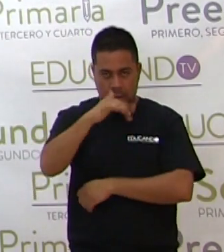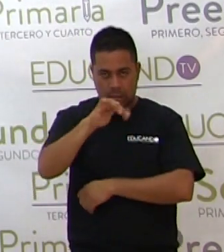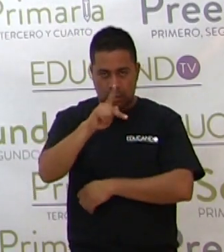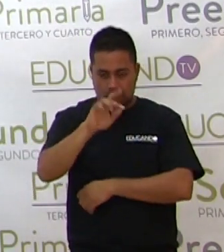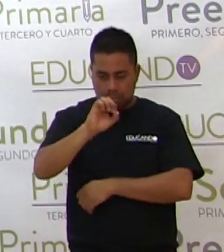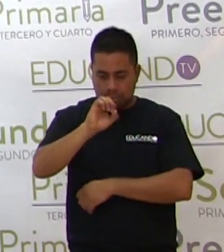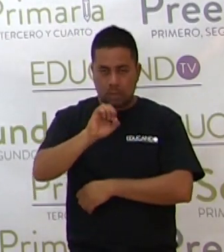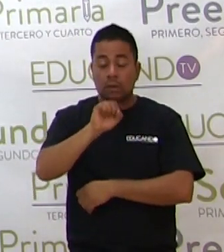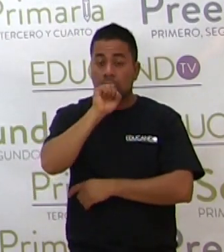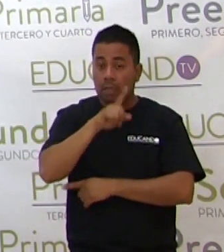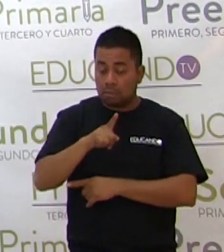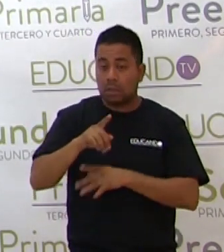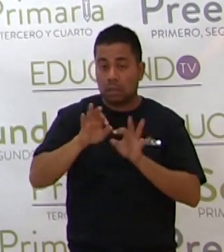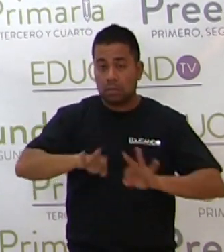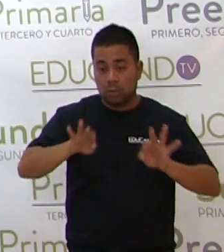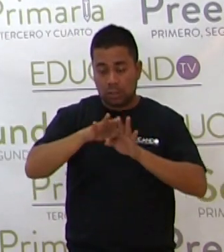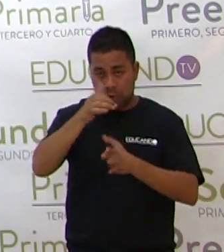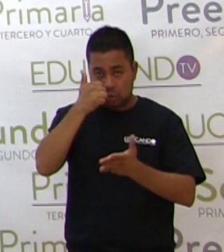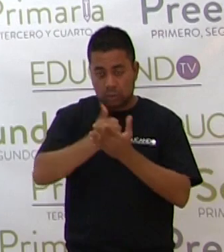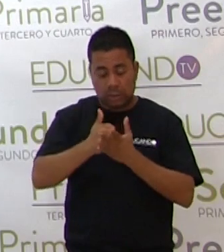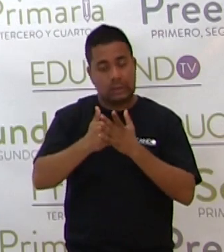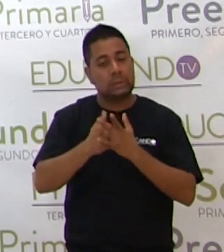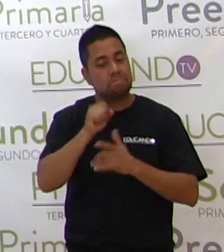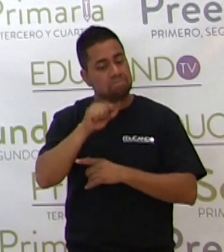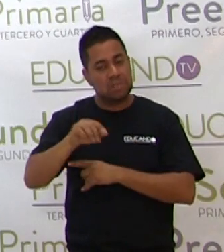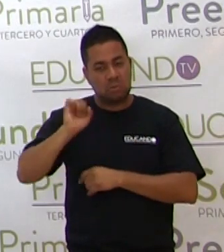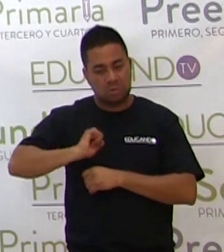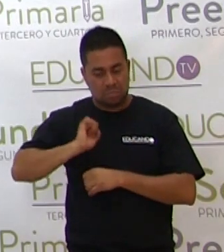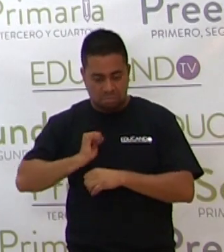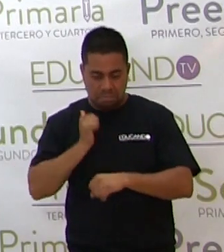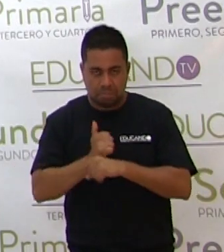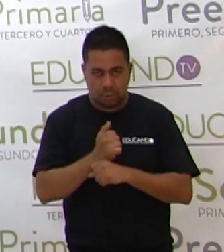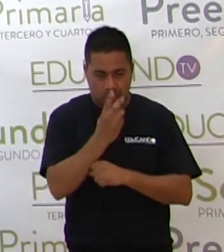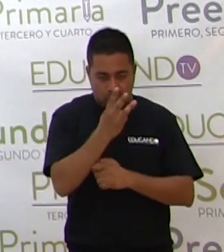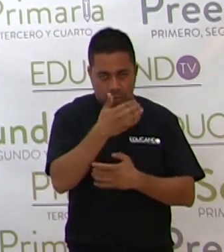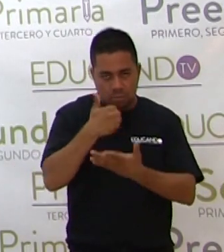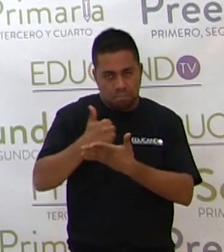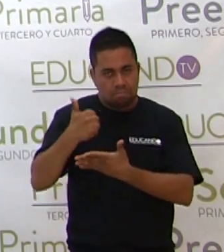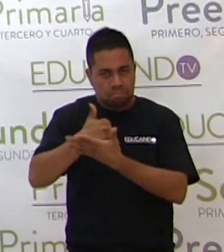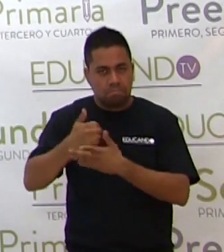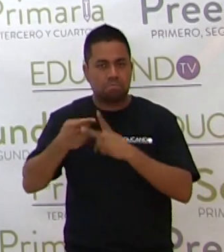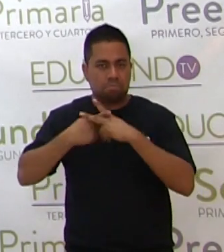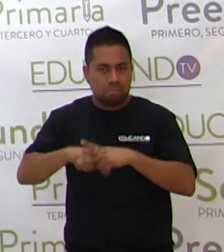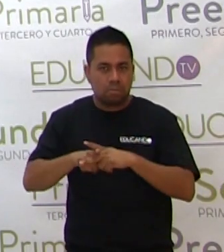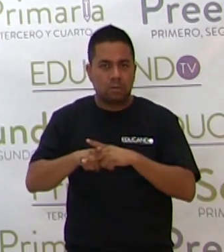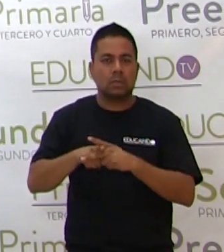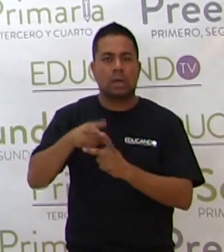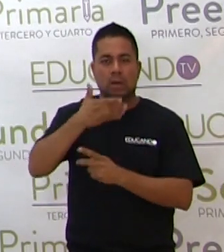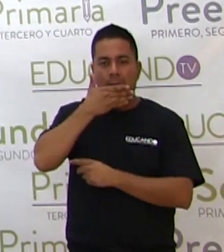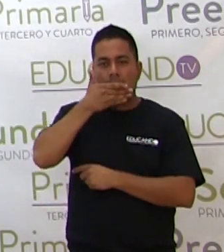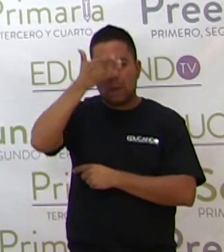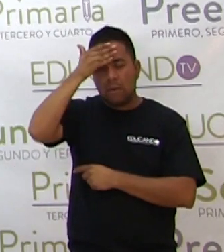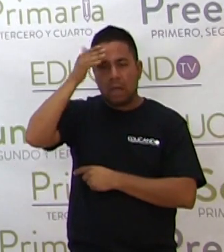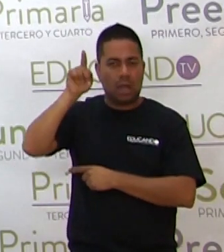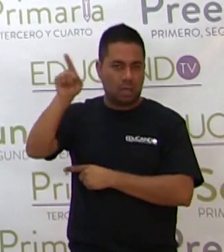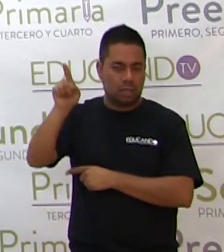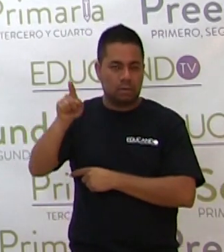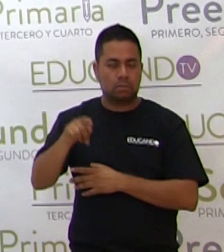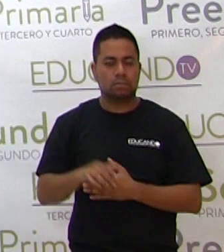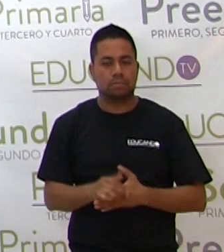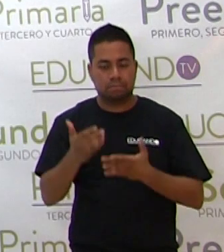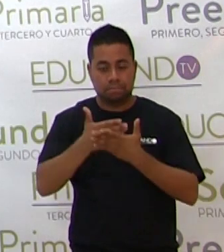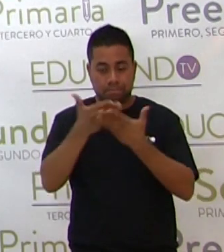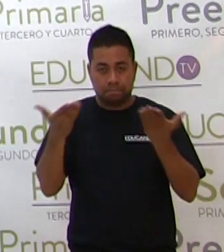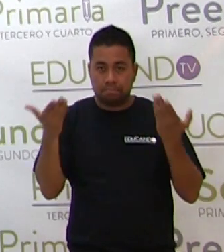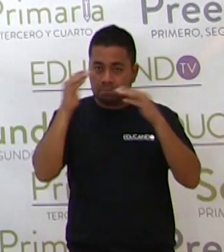siglo entonces estas tres ciudades a partir de estas tres ciudades se desarrolla el mundo árabe ahora hablando de la